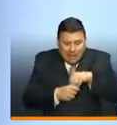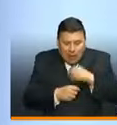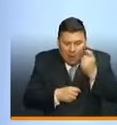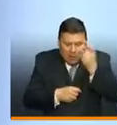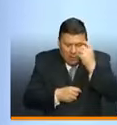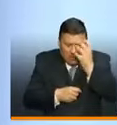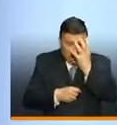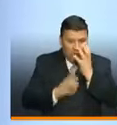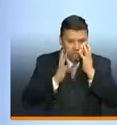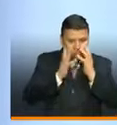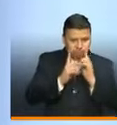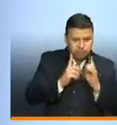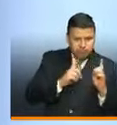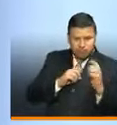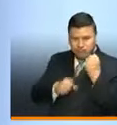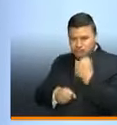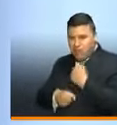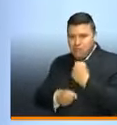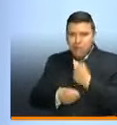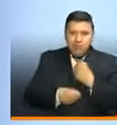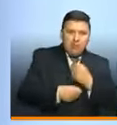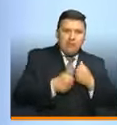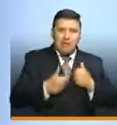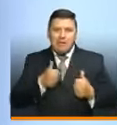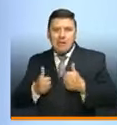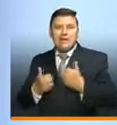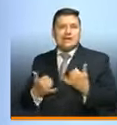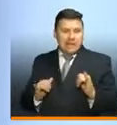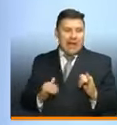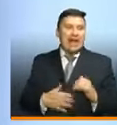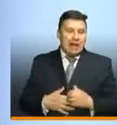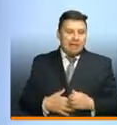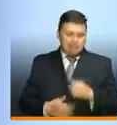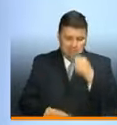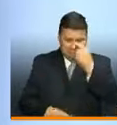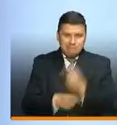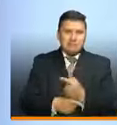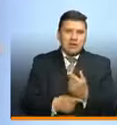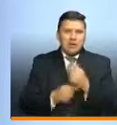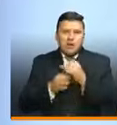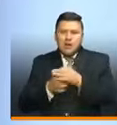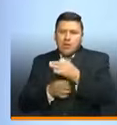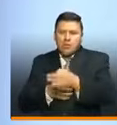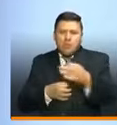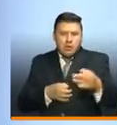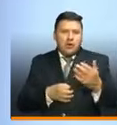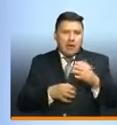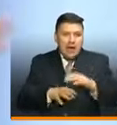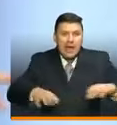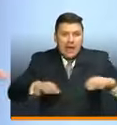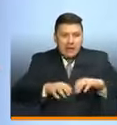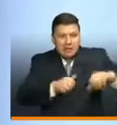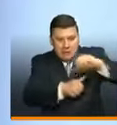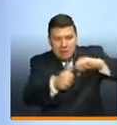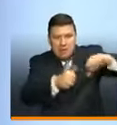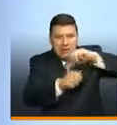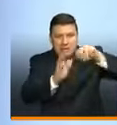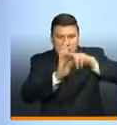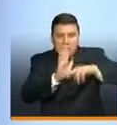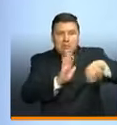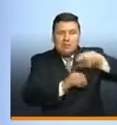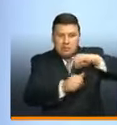el aislamiento productivo, y ya pues esta definición de los municipios y las actividades y los